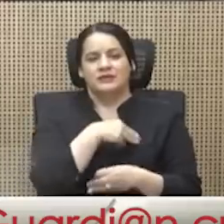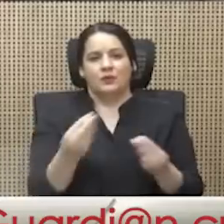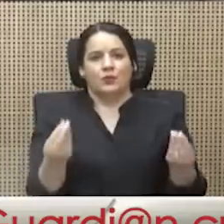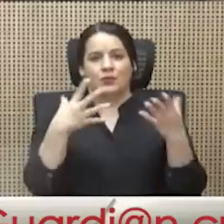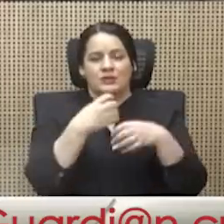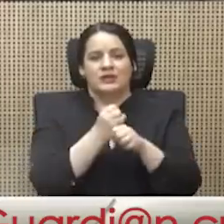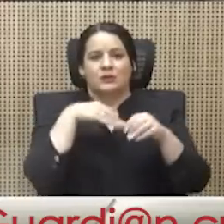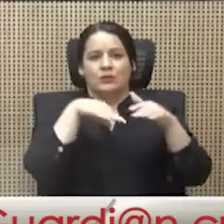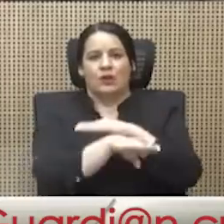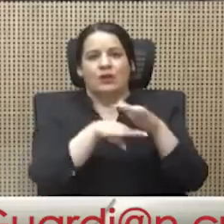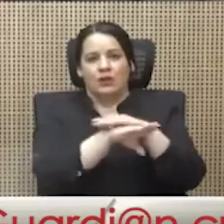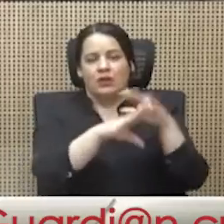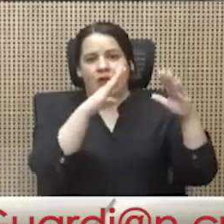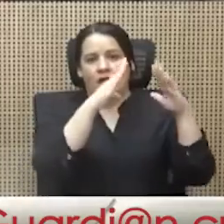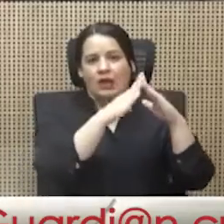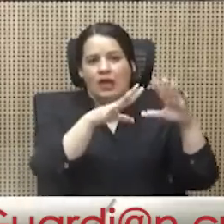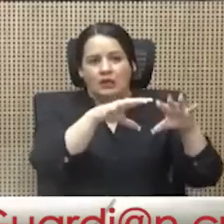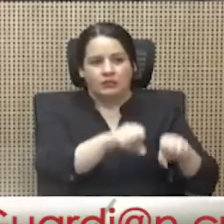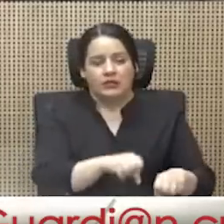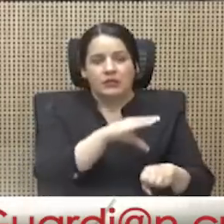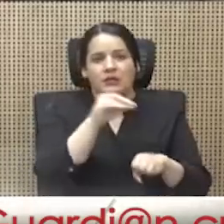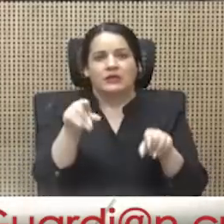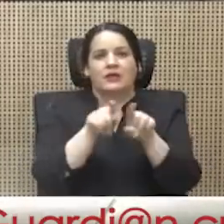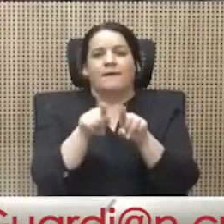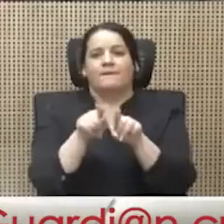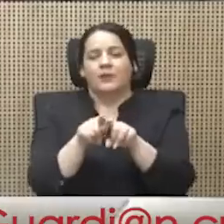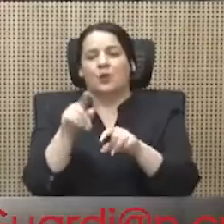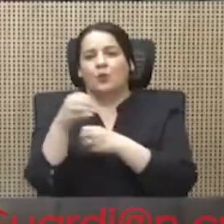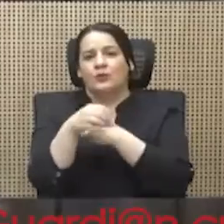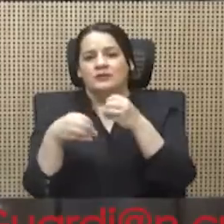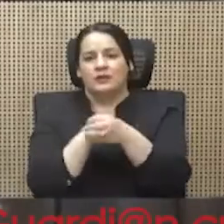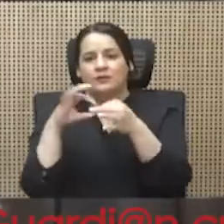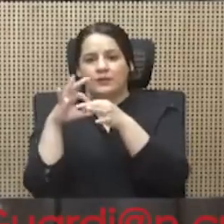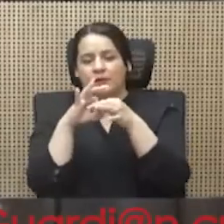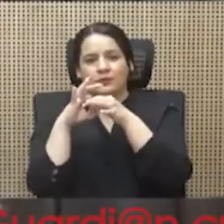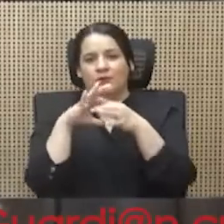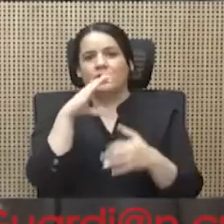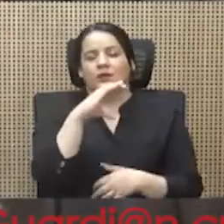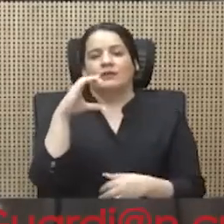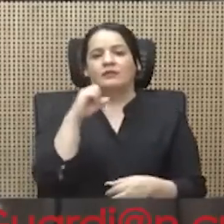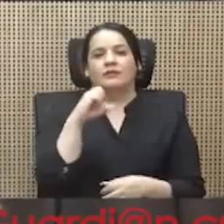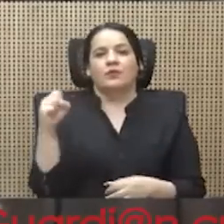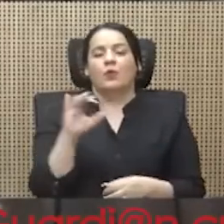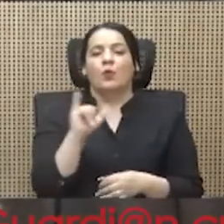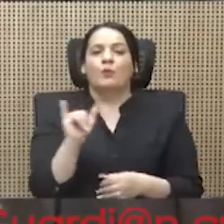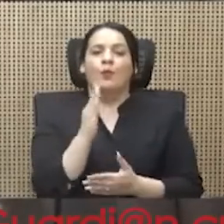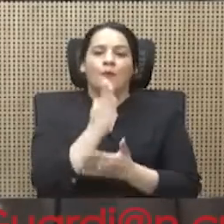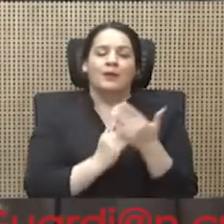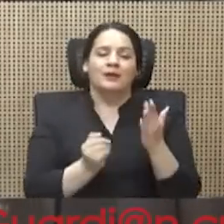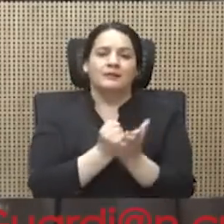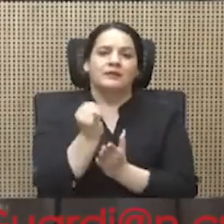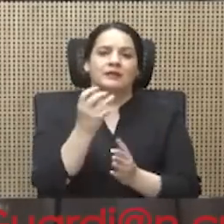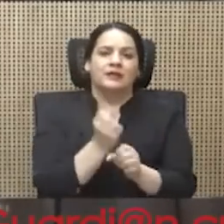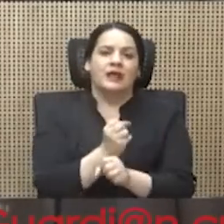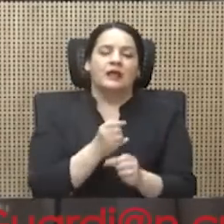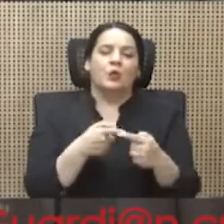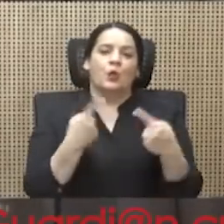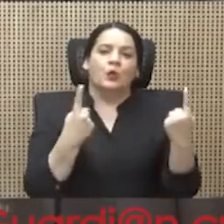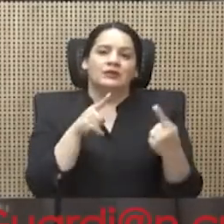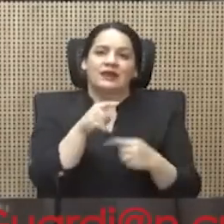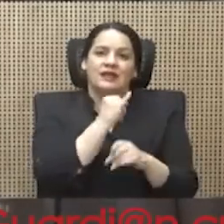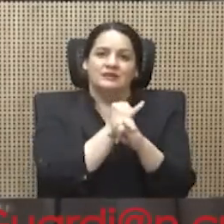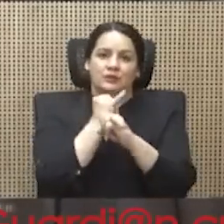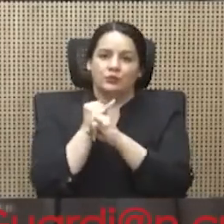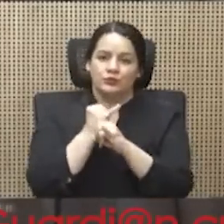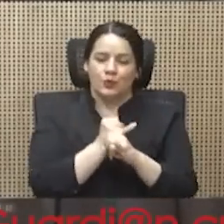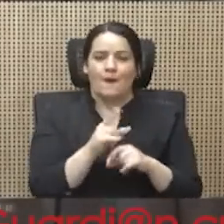casas y en oficinas relacionadas a la caja del seguro esto como parte de la investigación que se lleva a cabo contra la institución y sus